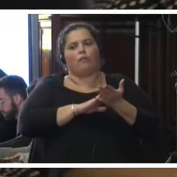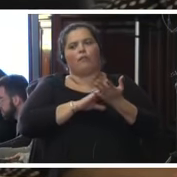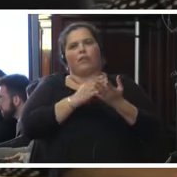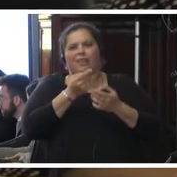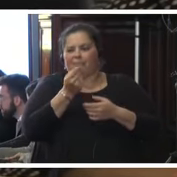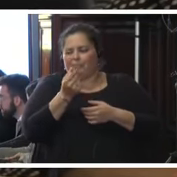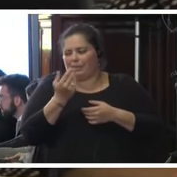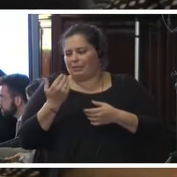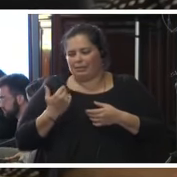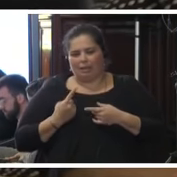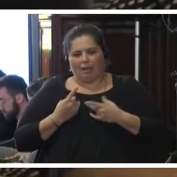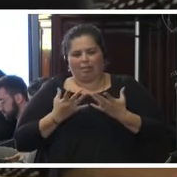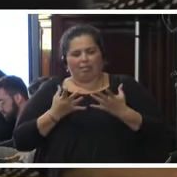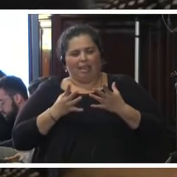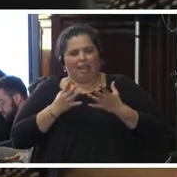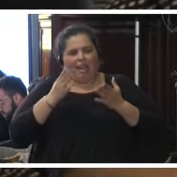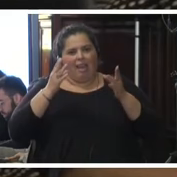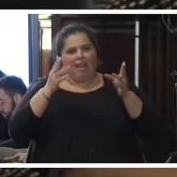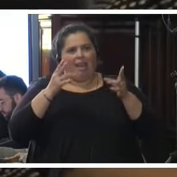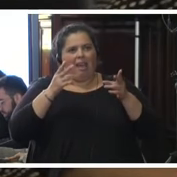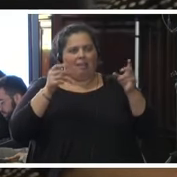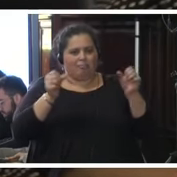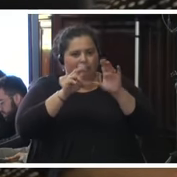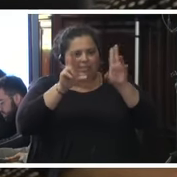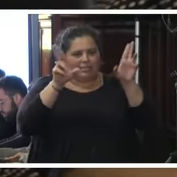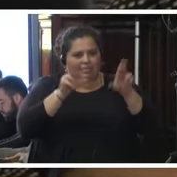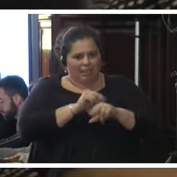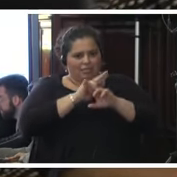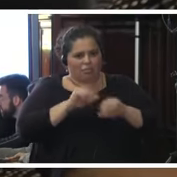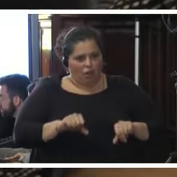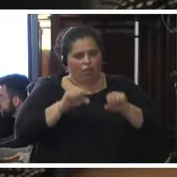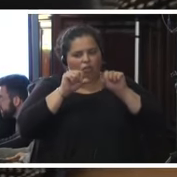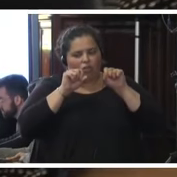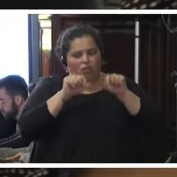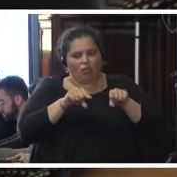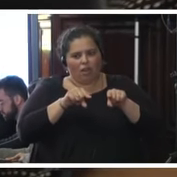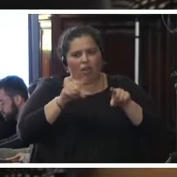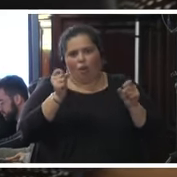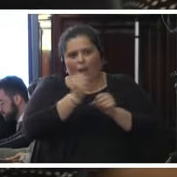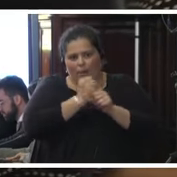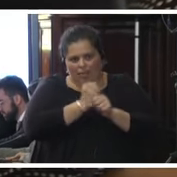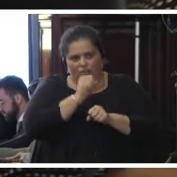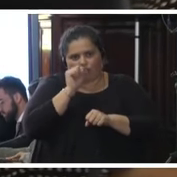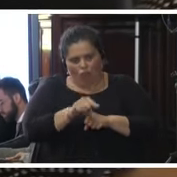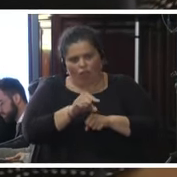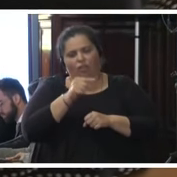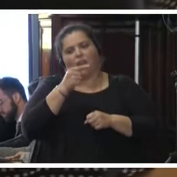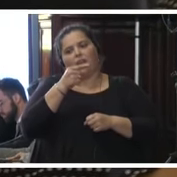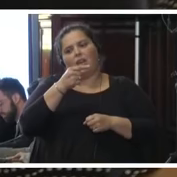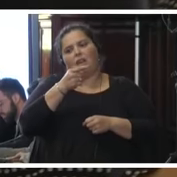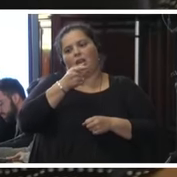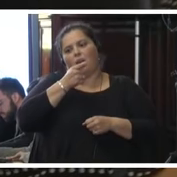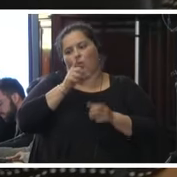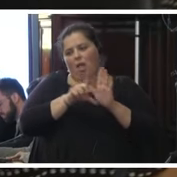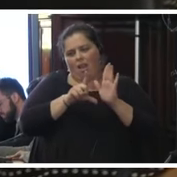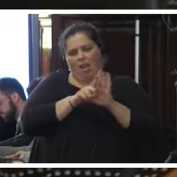adopción y sanción de la ley que habilita a la justicia penal militar en Brasil a